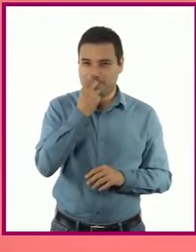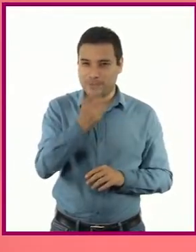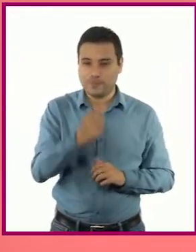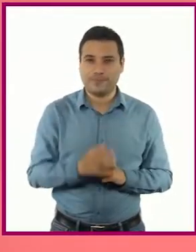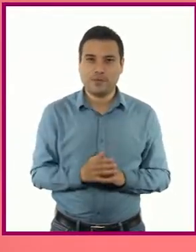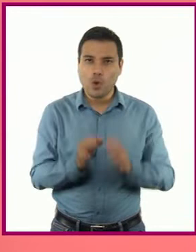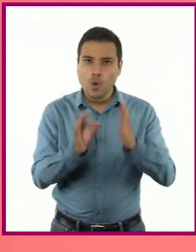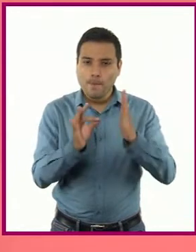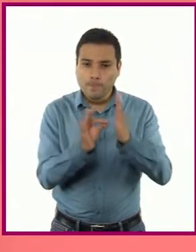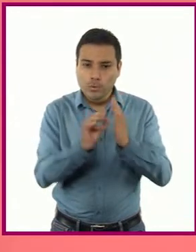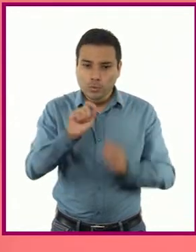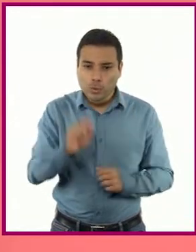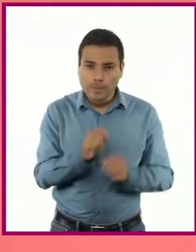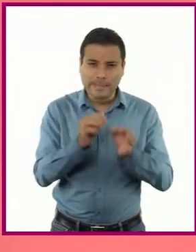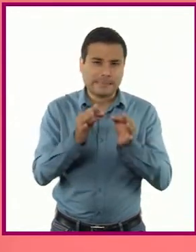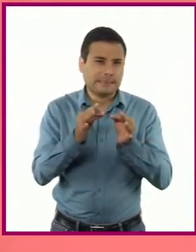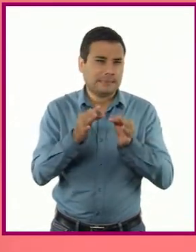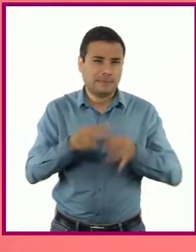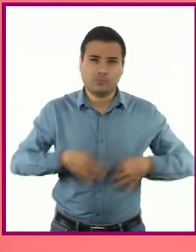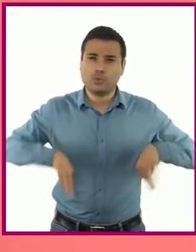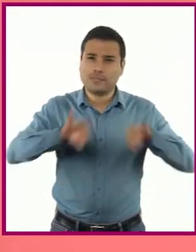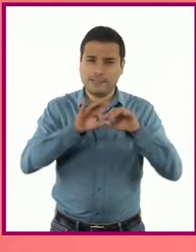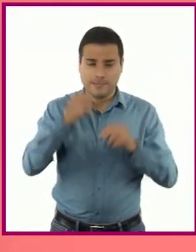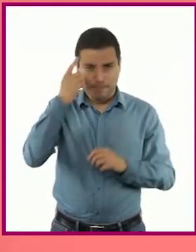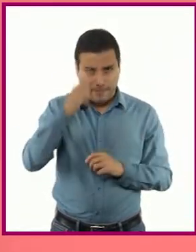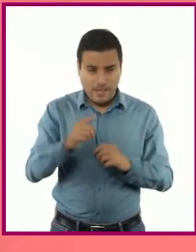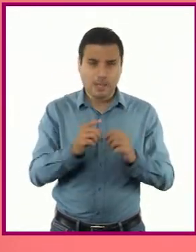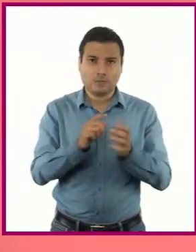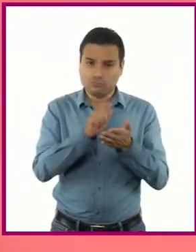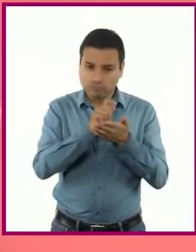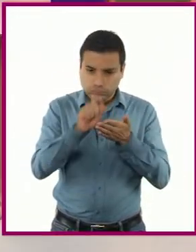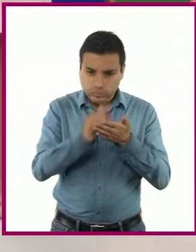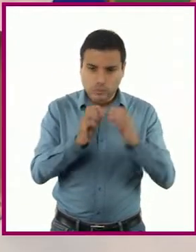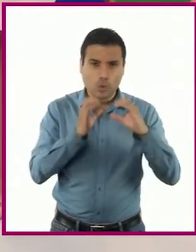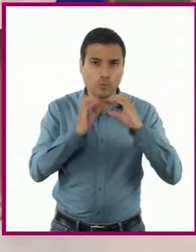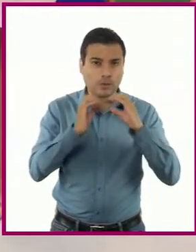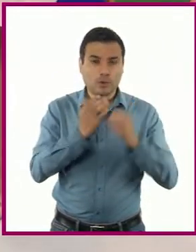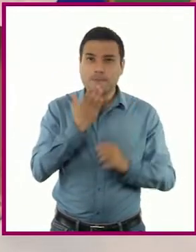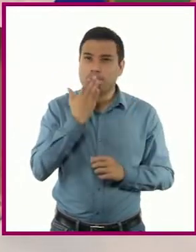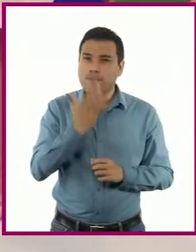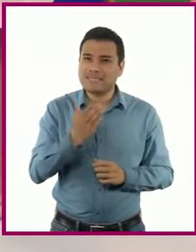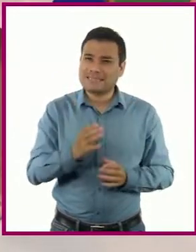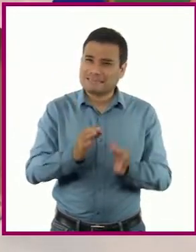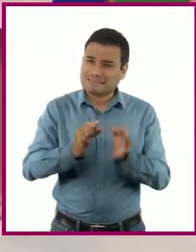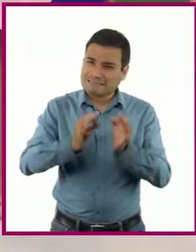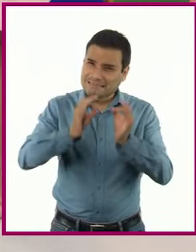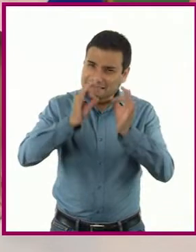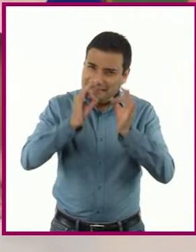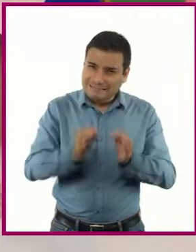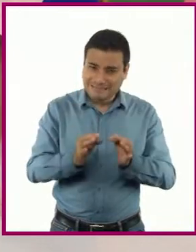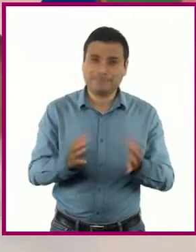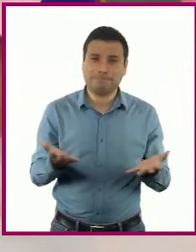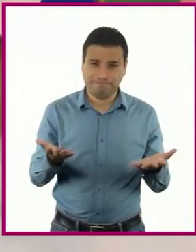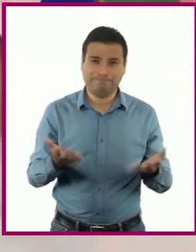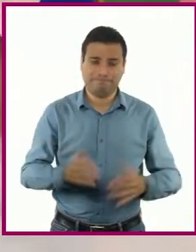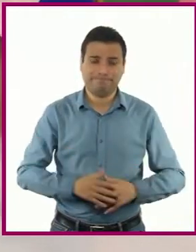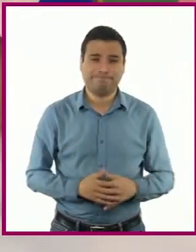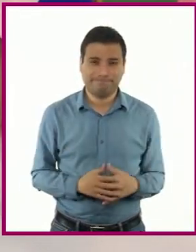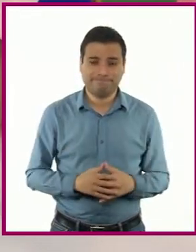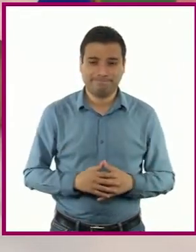puntuación es un elemento básico de la comunicación escrita que sustituye los rasgos propios de la expresión